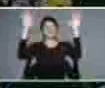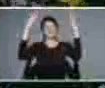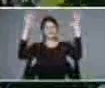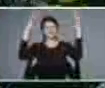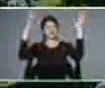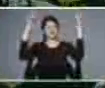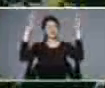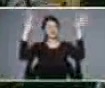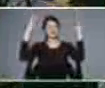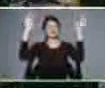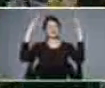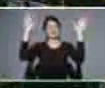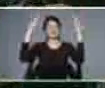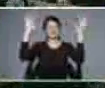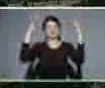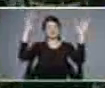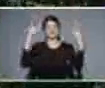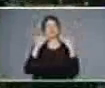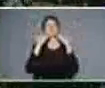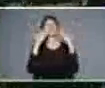troyanos chinú Sí señor Así es como termina